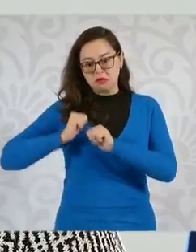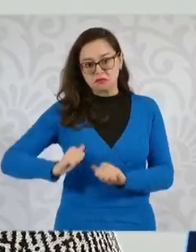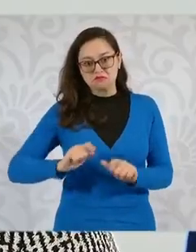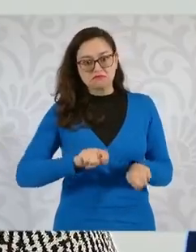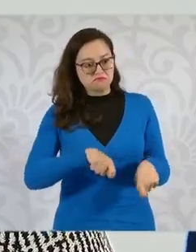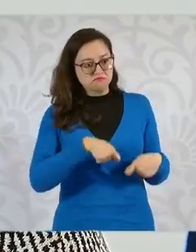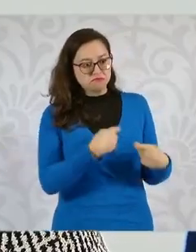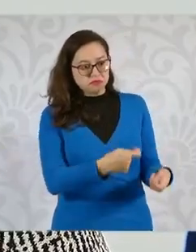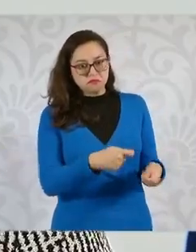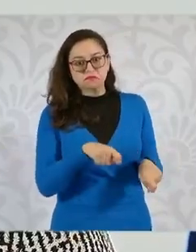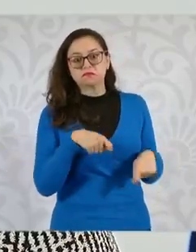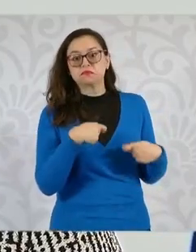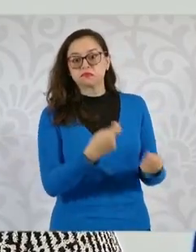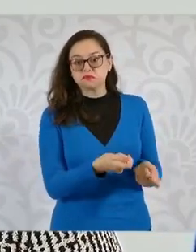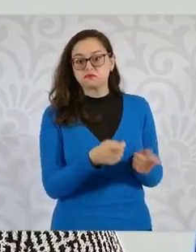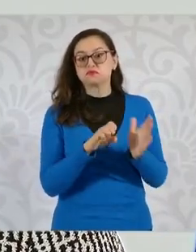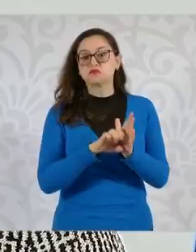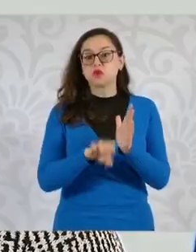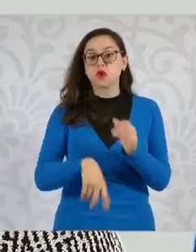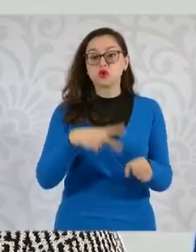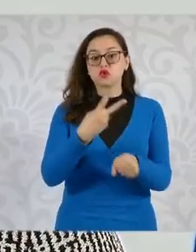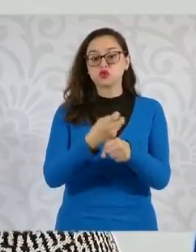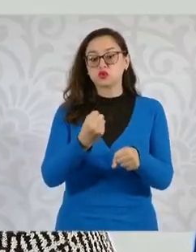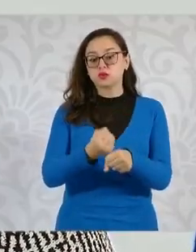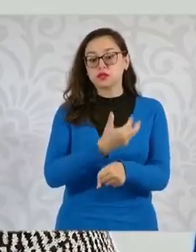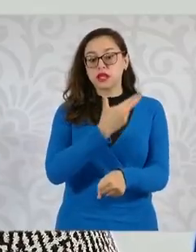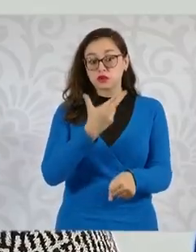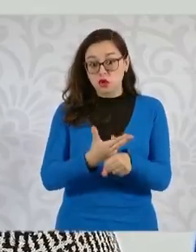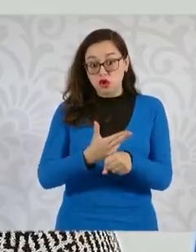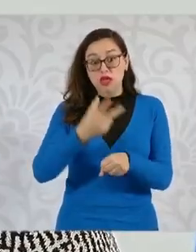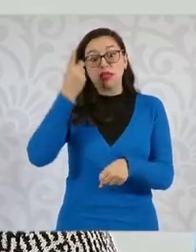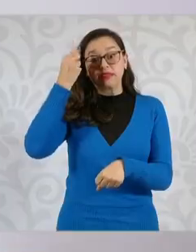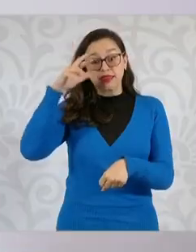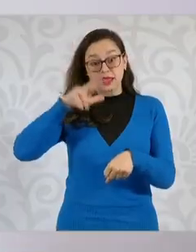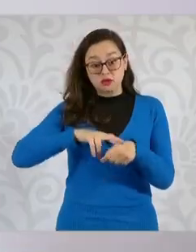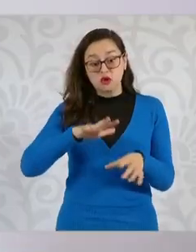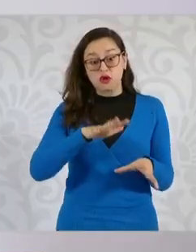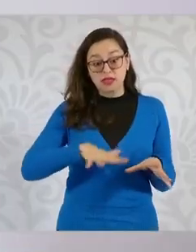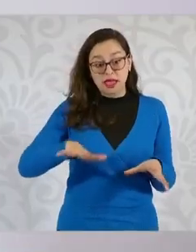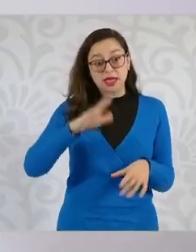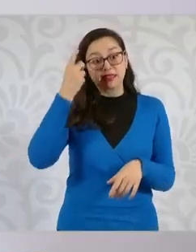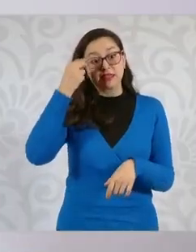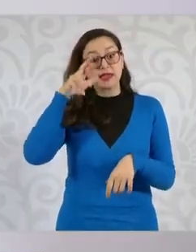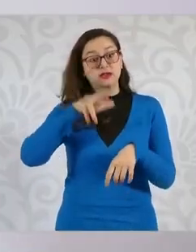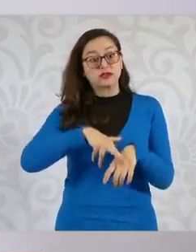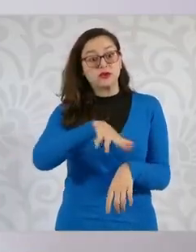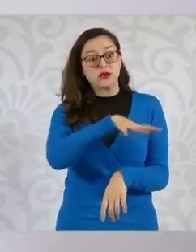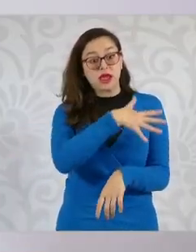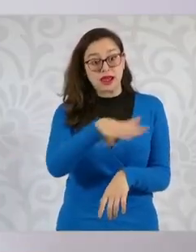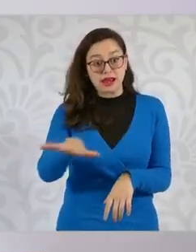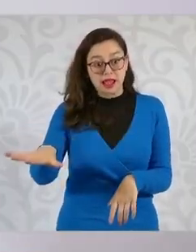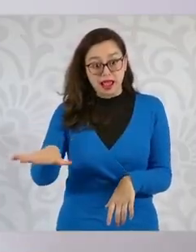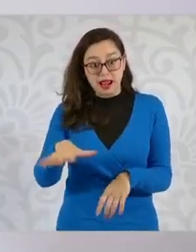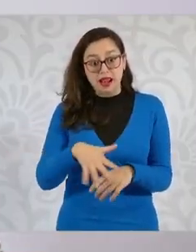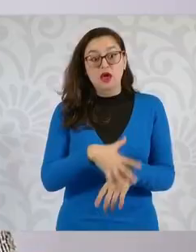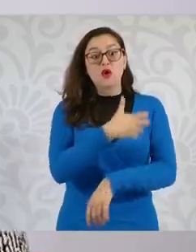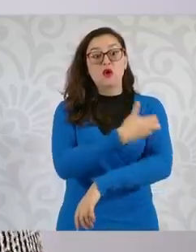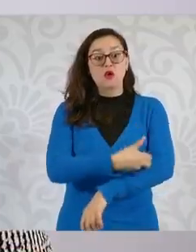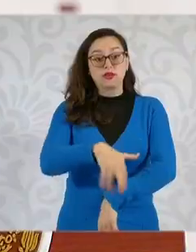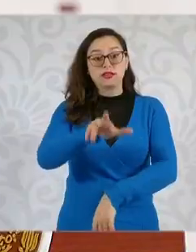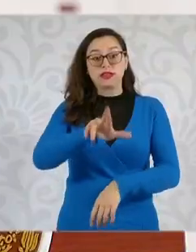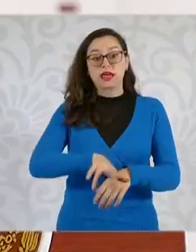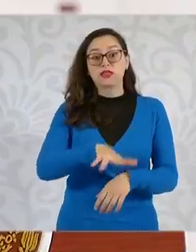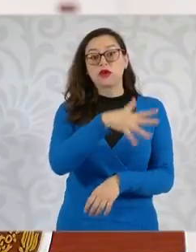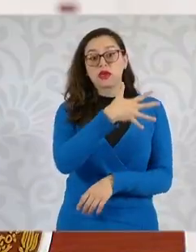entre ellos subdirector y director de área, director general y coordinador